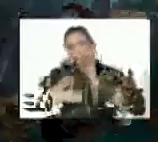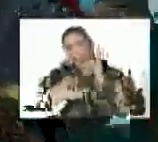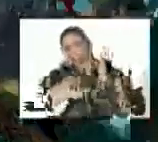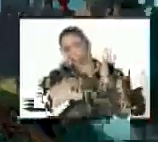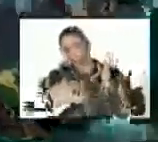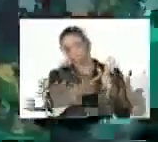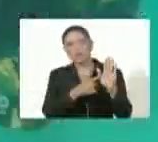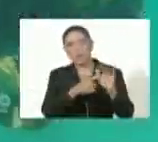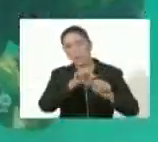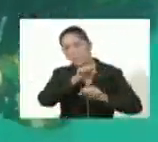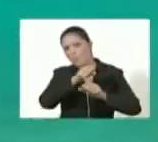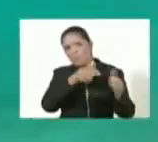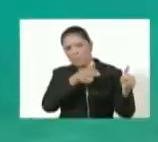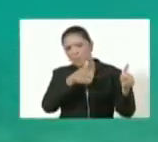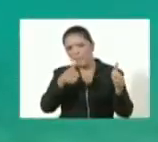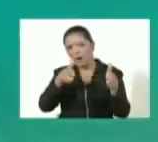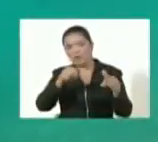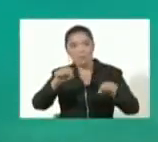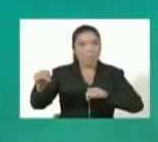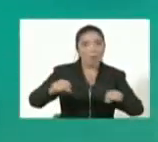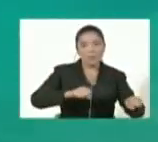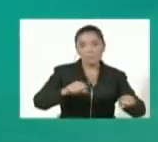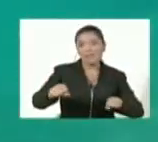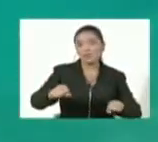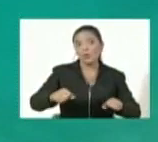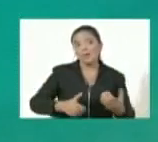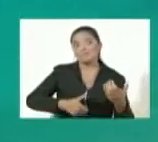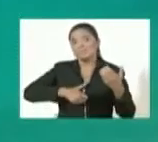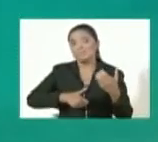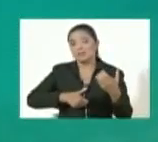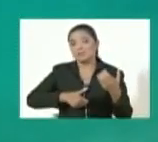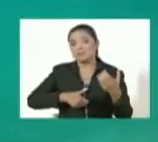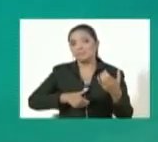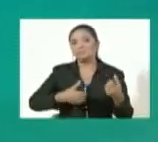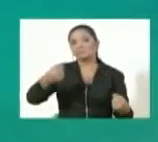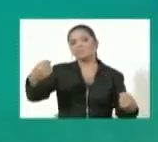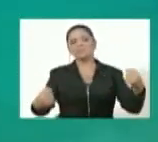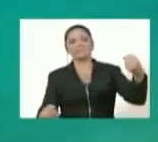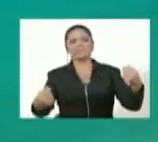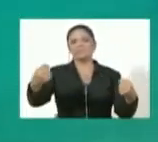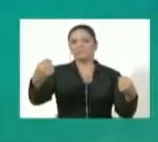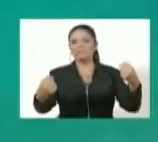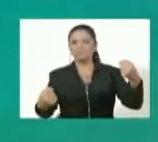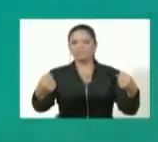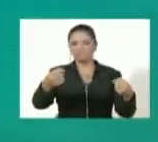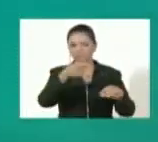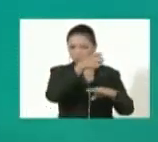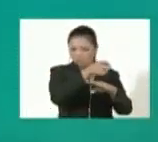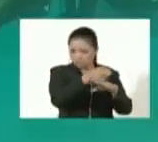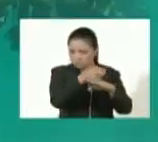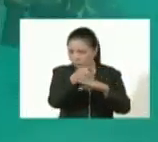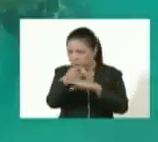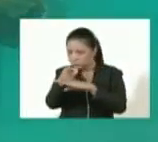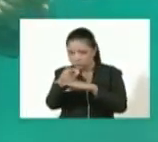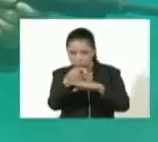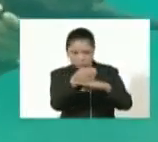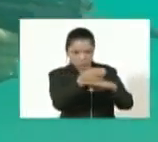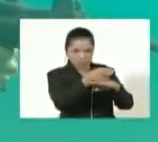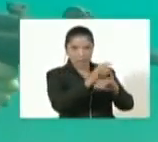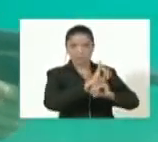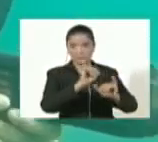de fuego y movimiento con artillería pesada, con nuestro vehículo blindado de la Infantería de Marina Bolivariana